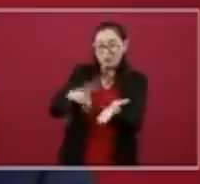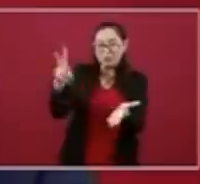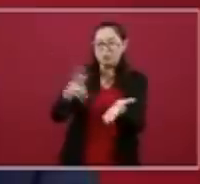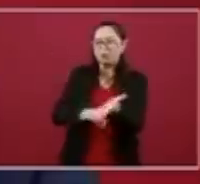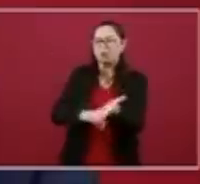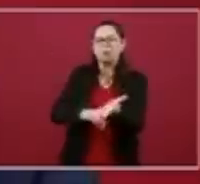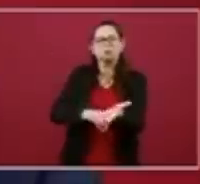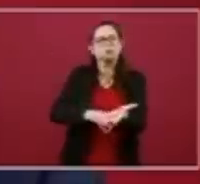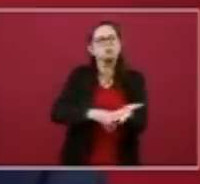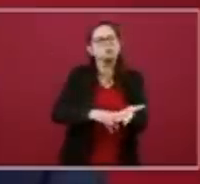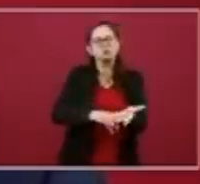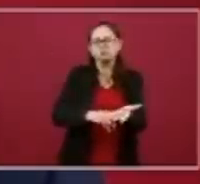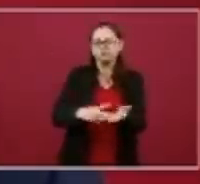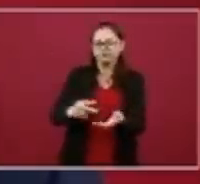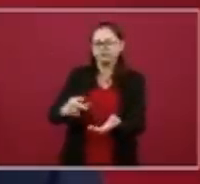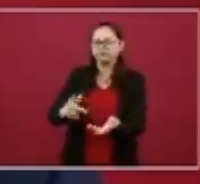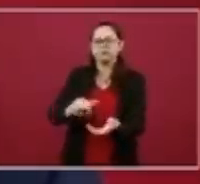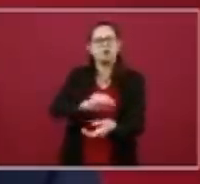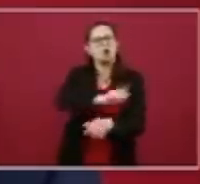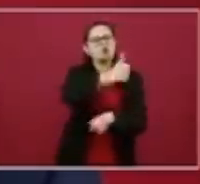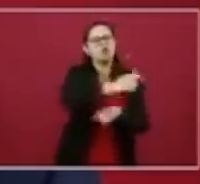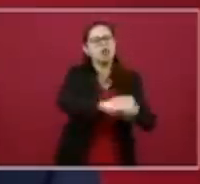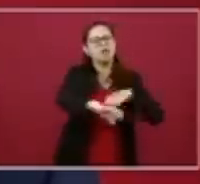política privatizadora,